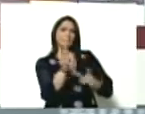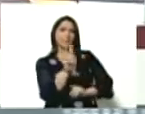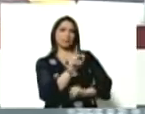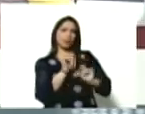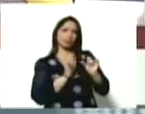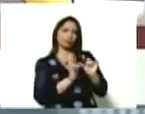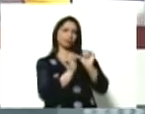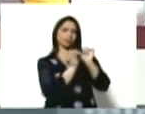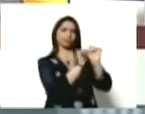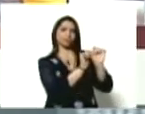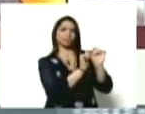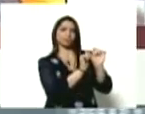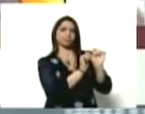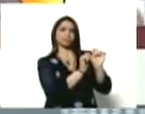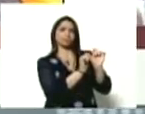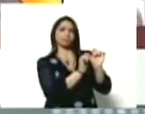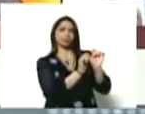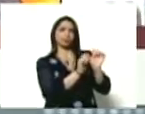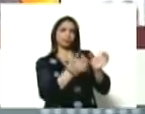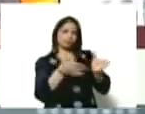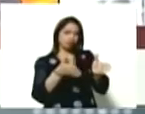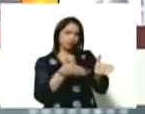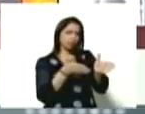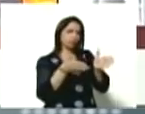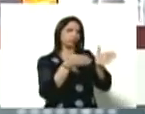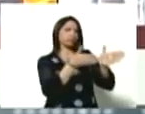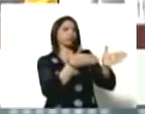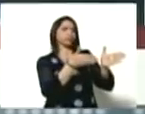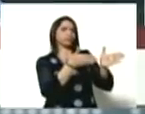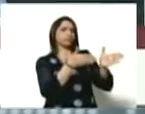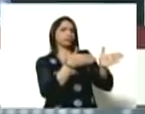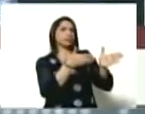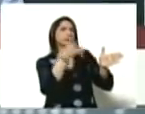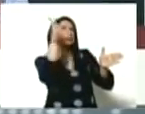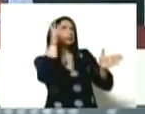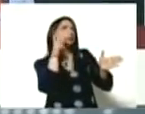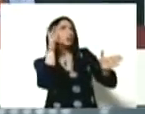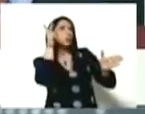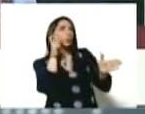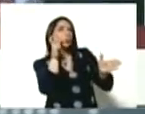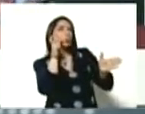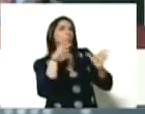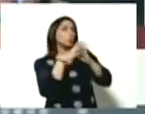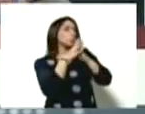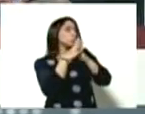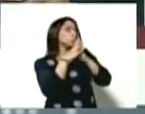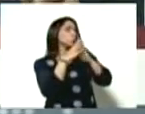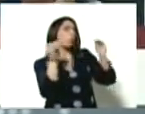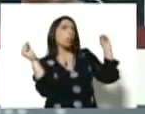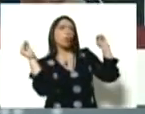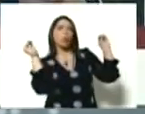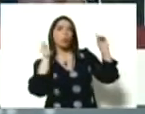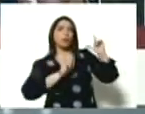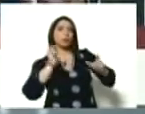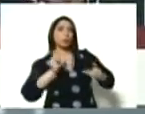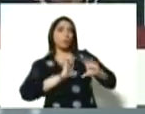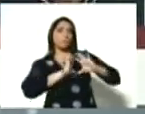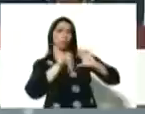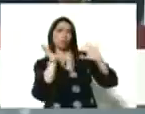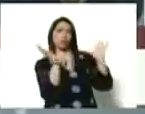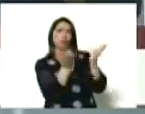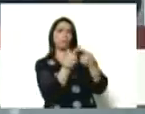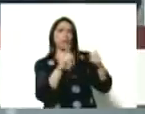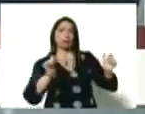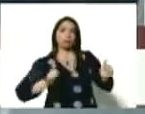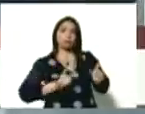siga su curso y llegue a los oídos de todos los ciudadanos del mundo para que nos